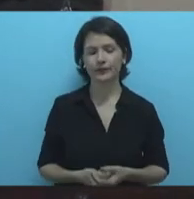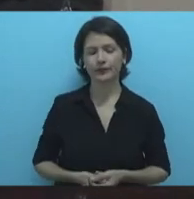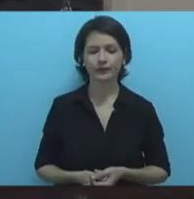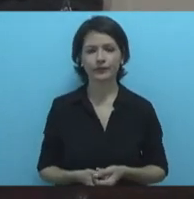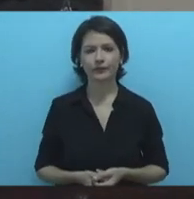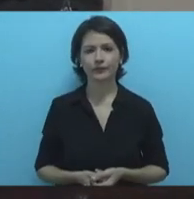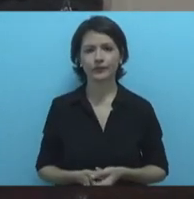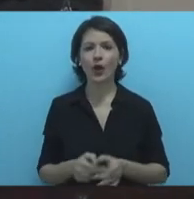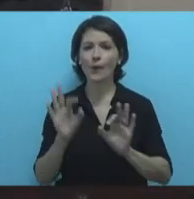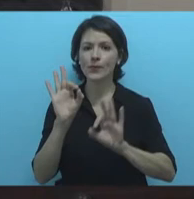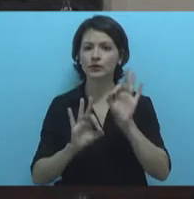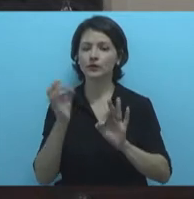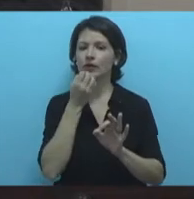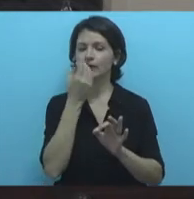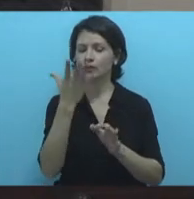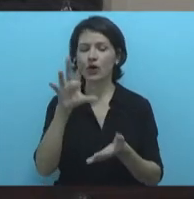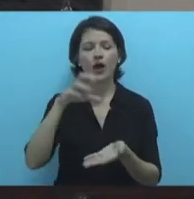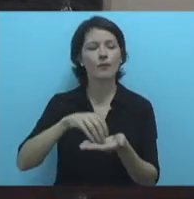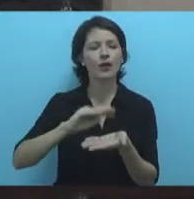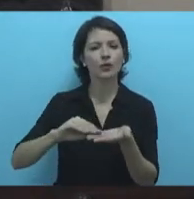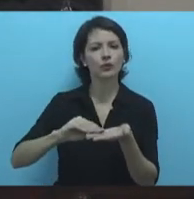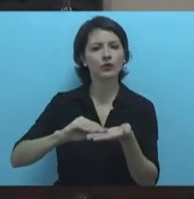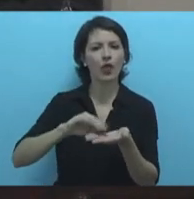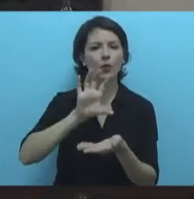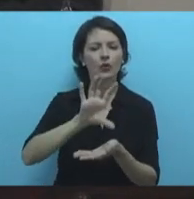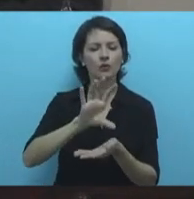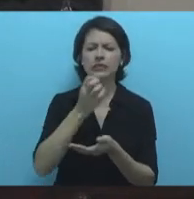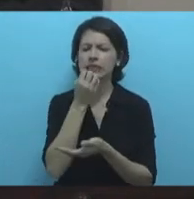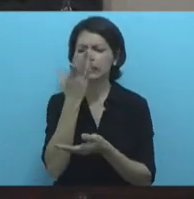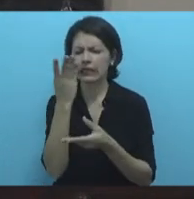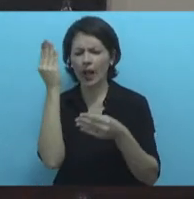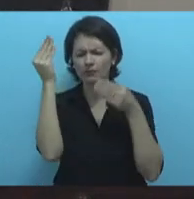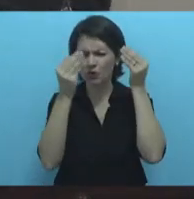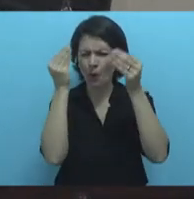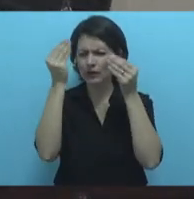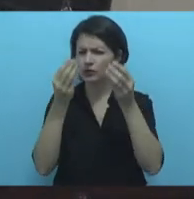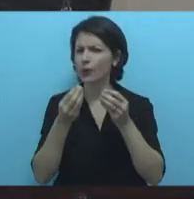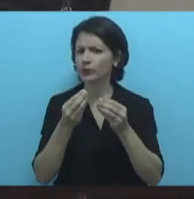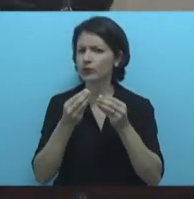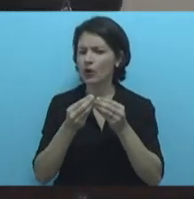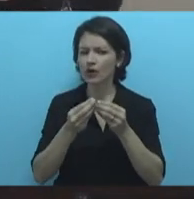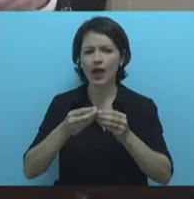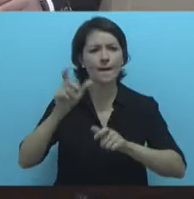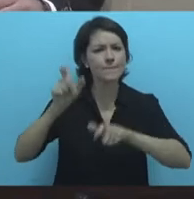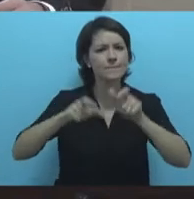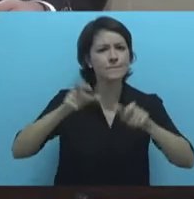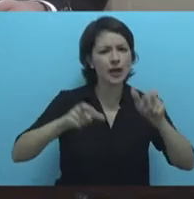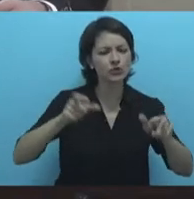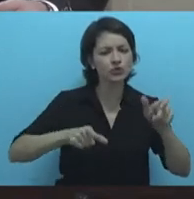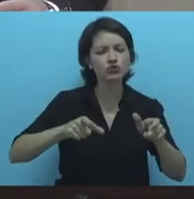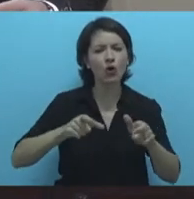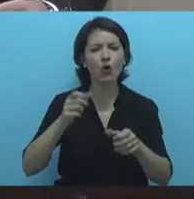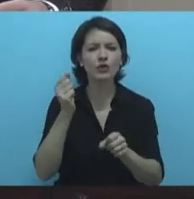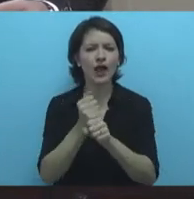proyecto declaración la cámara diputados de la provincia declara su preocupación por la situación de las y los trabajadores de la salud de la provincia